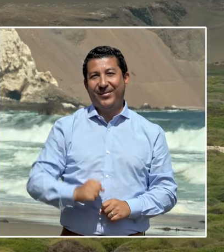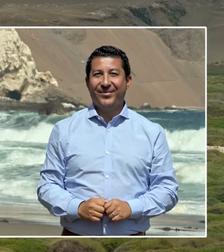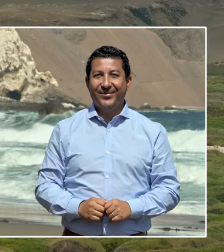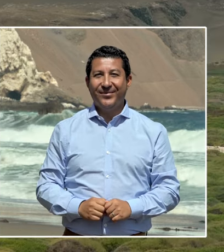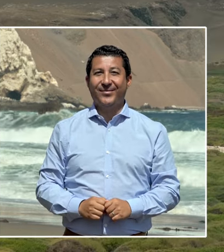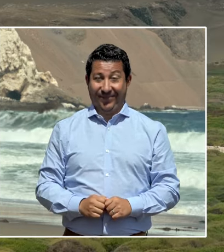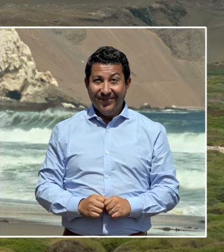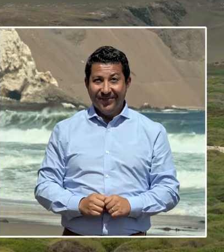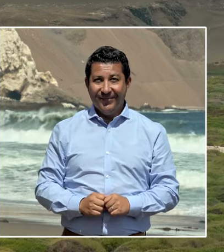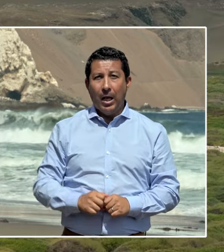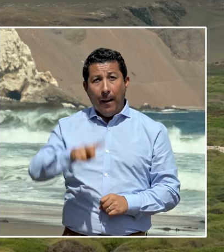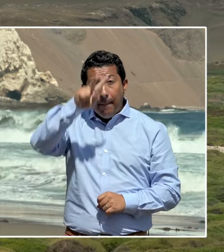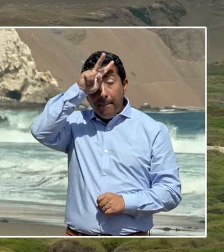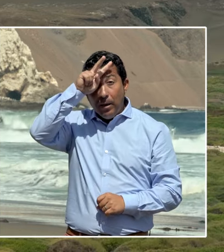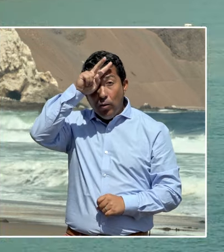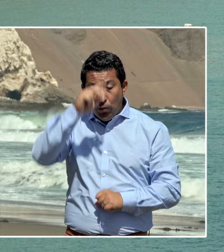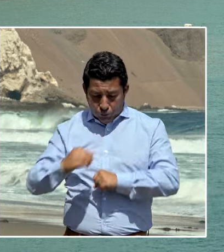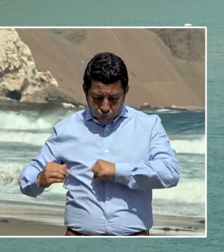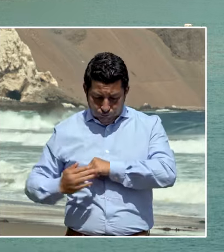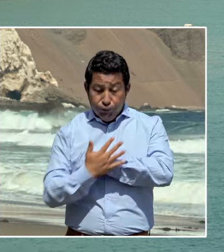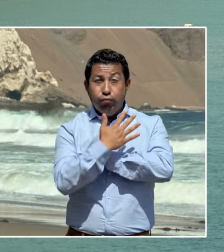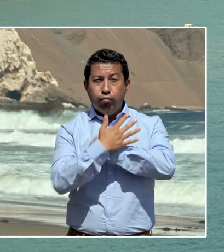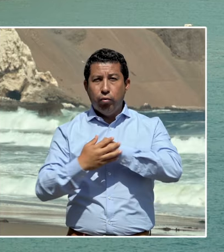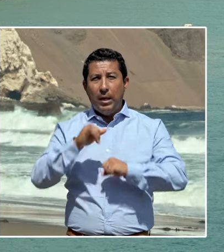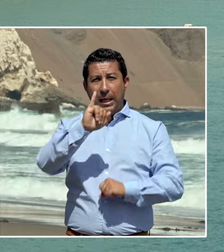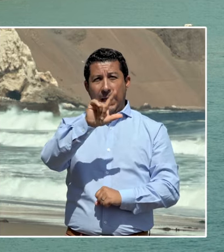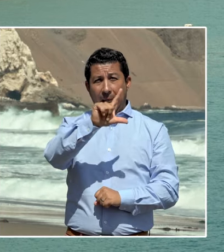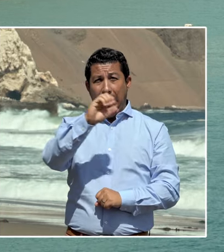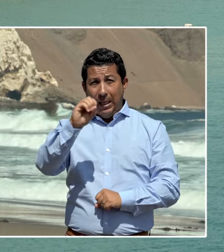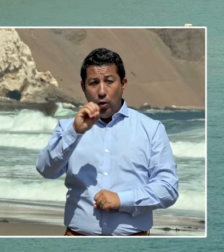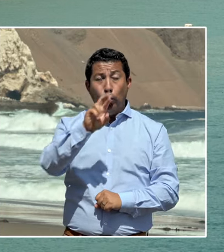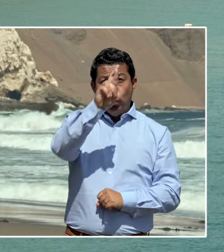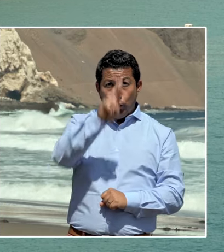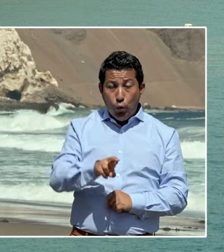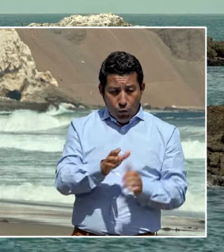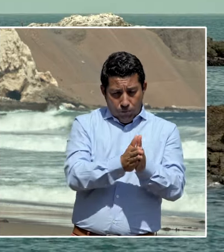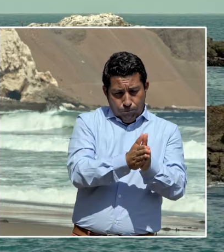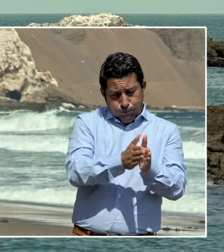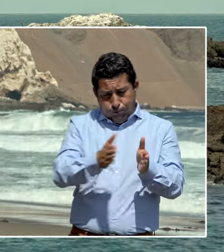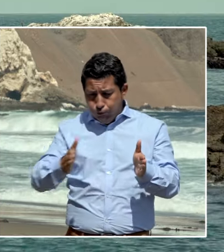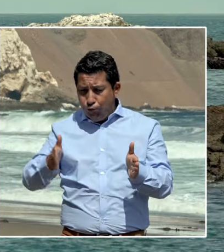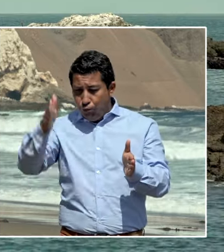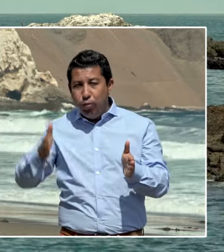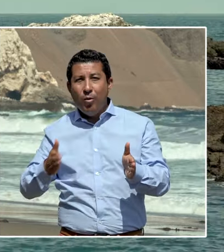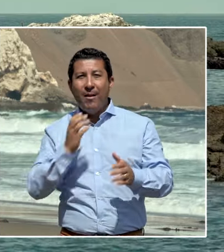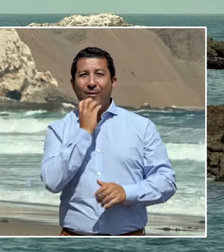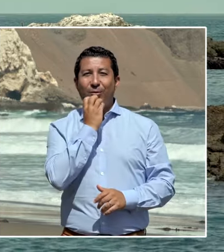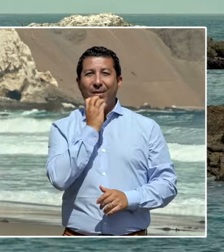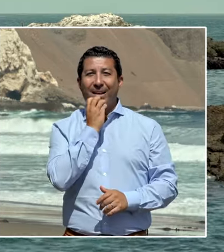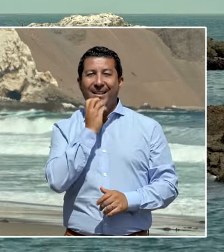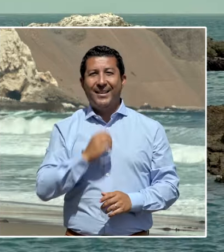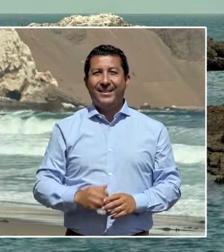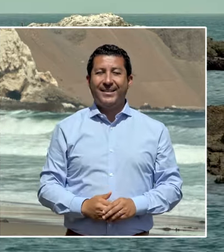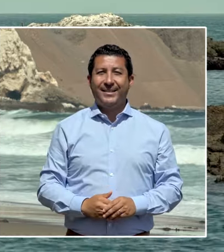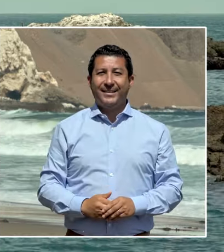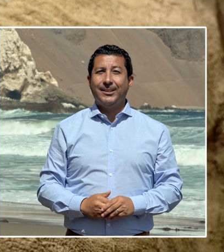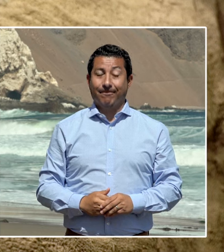llegando a expandirse desde el puerto de ilo sur peruano hasta antofagasta